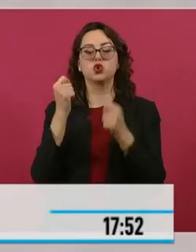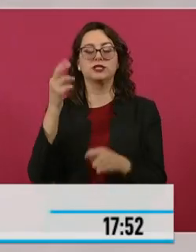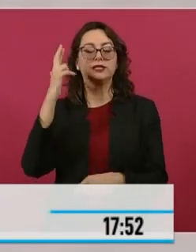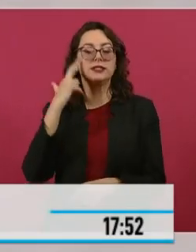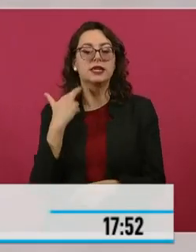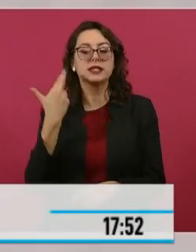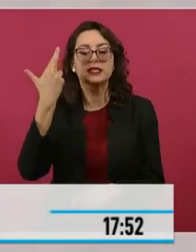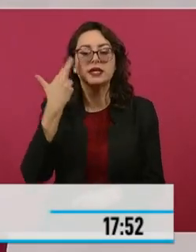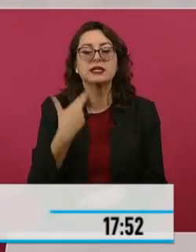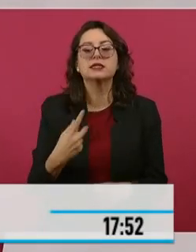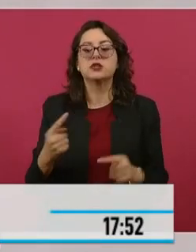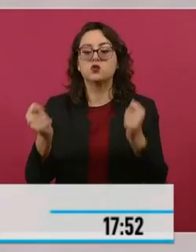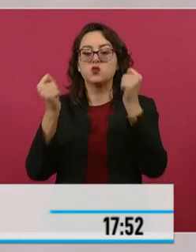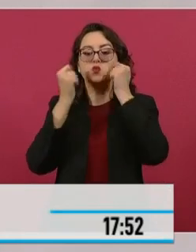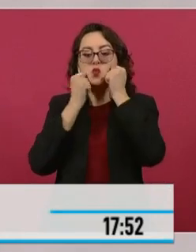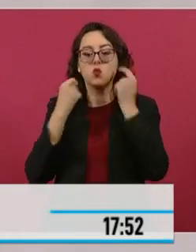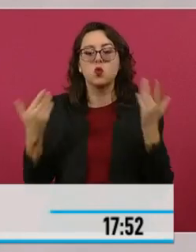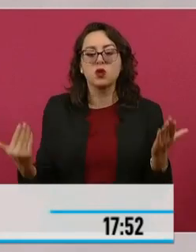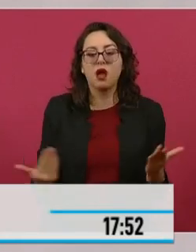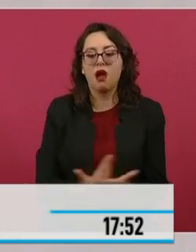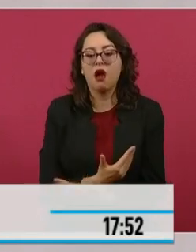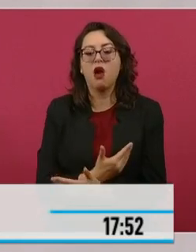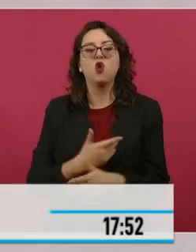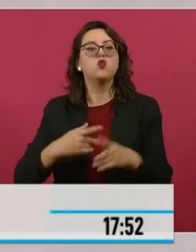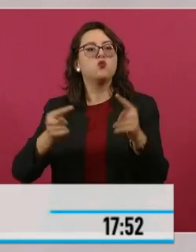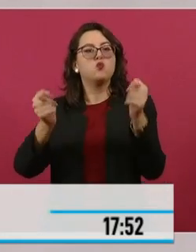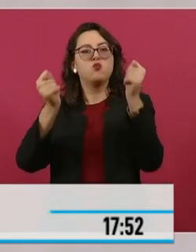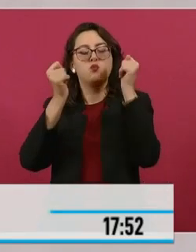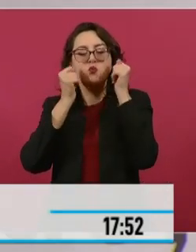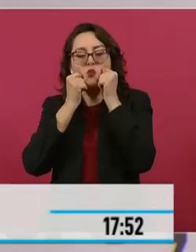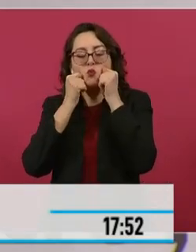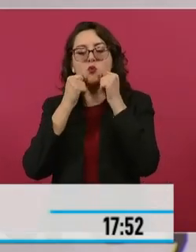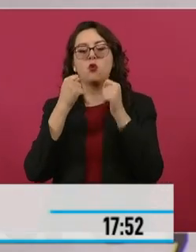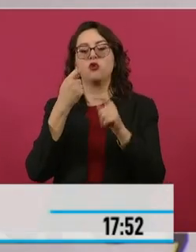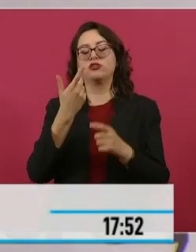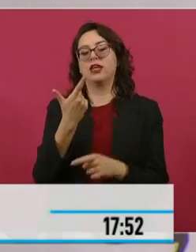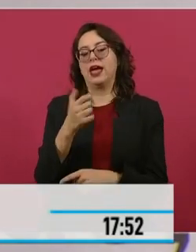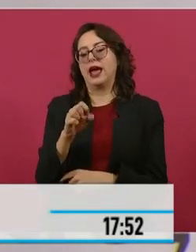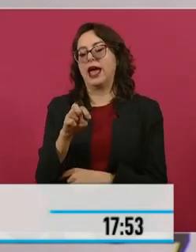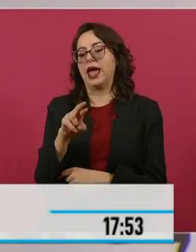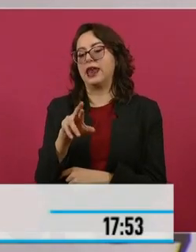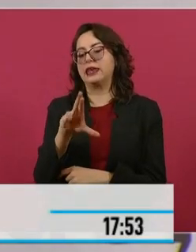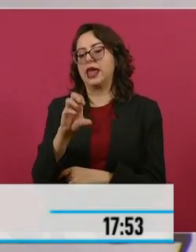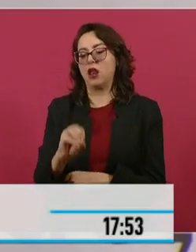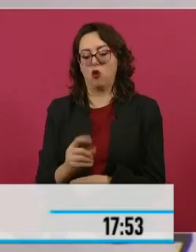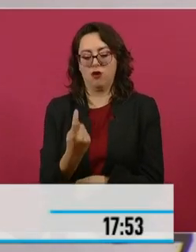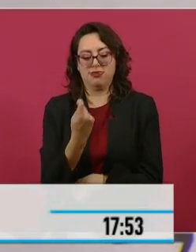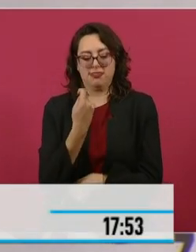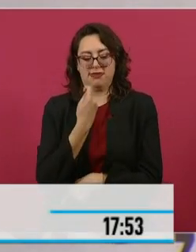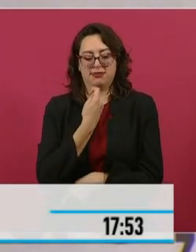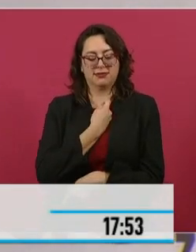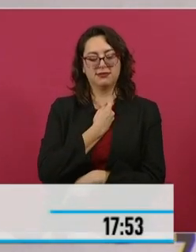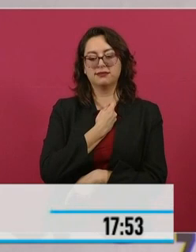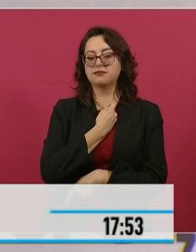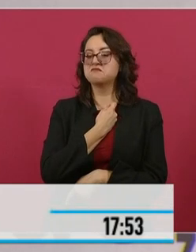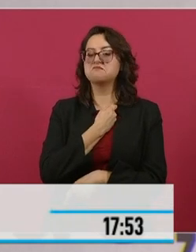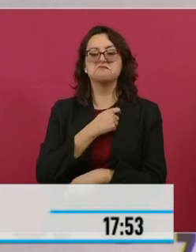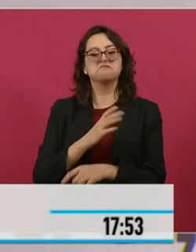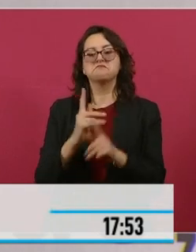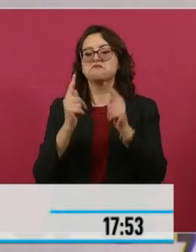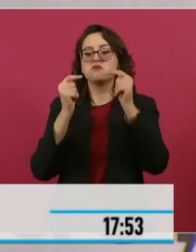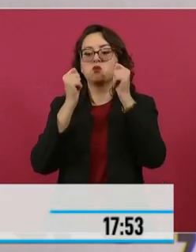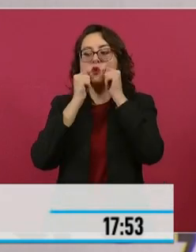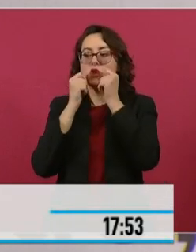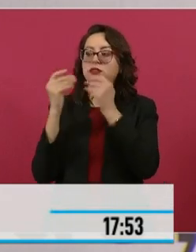y nuestra identidad. En pocas palabras, estamos viviendo por primera vez una verdadera